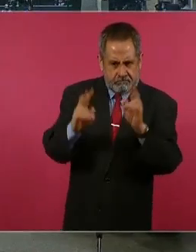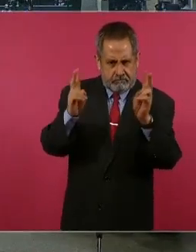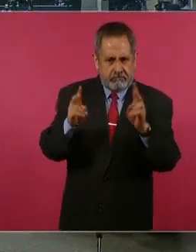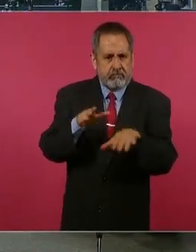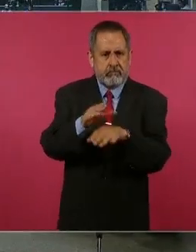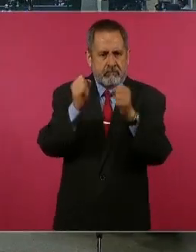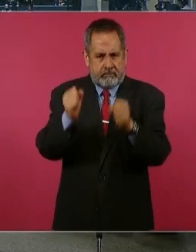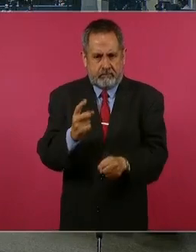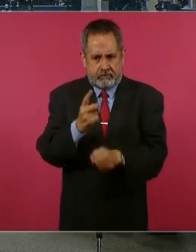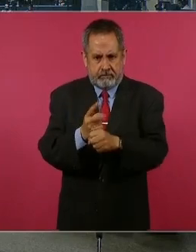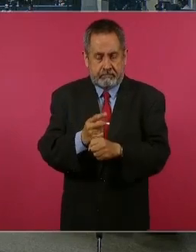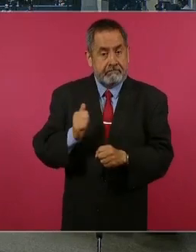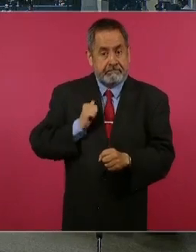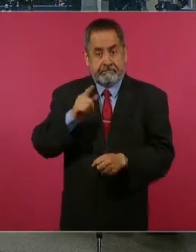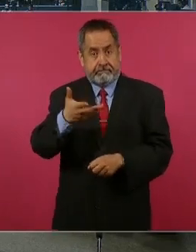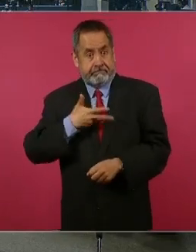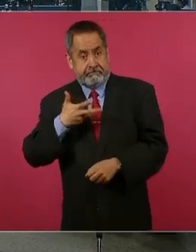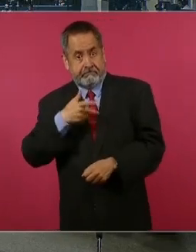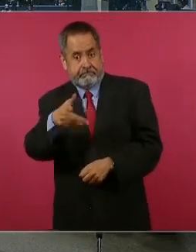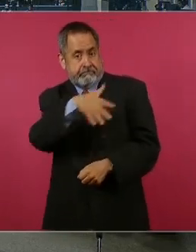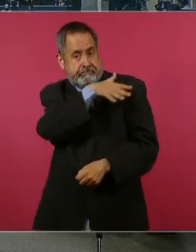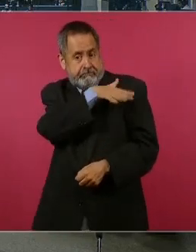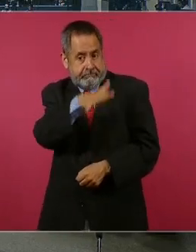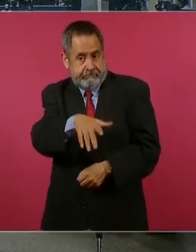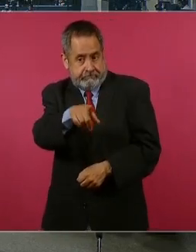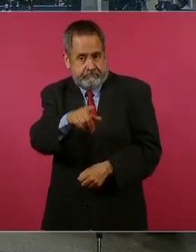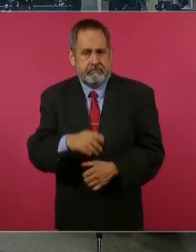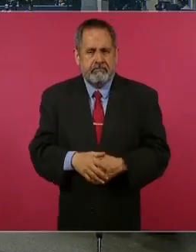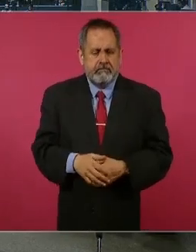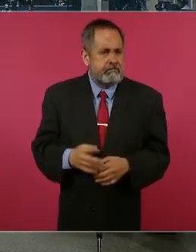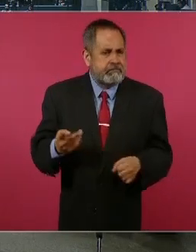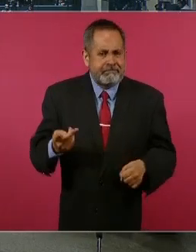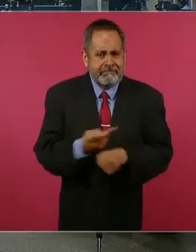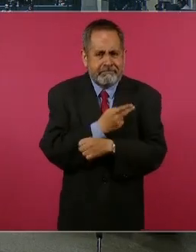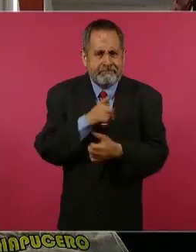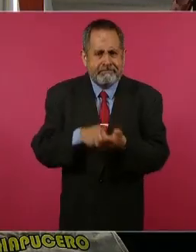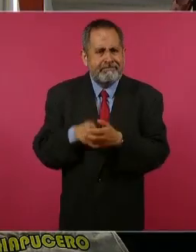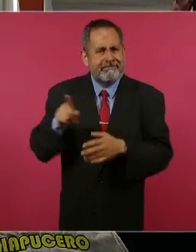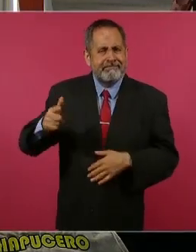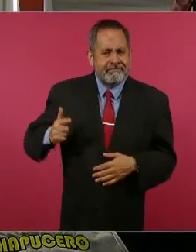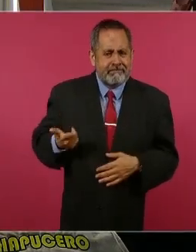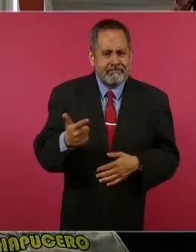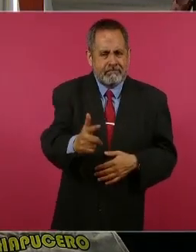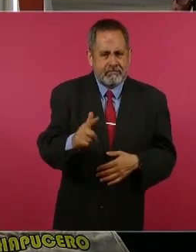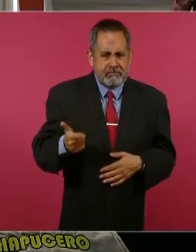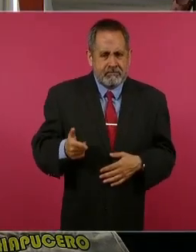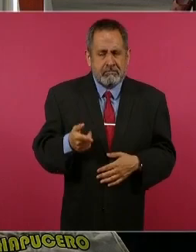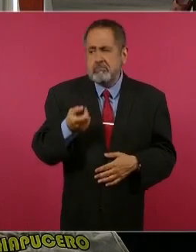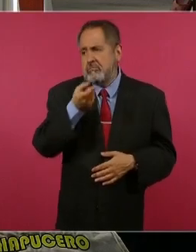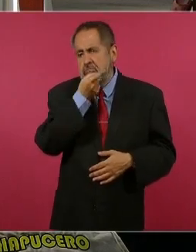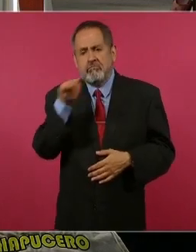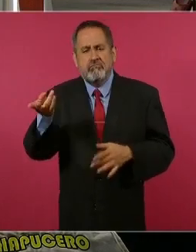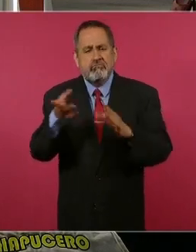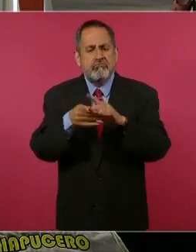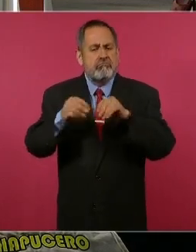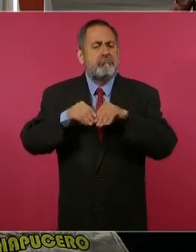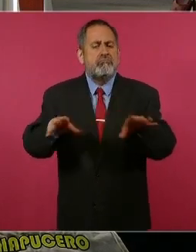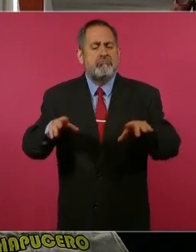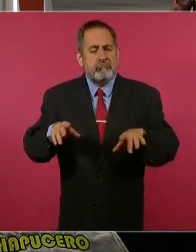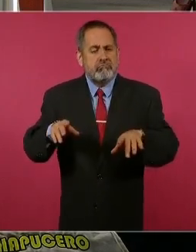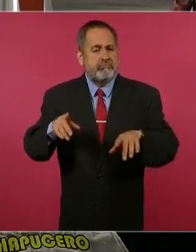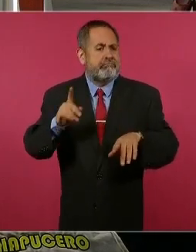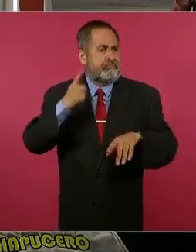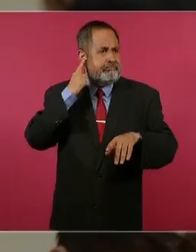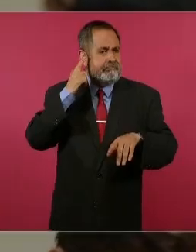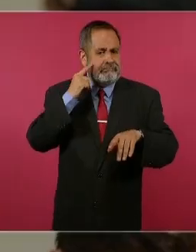aprovechando que está aquí el comandante de la Guardia Nacional, que nos puedan hacer la aclaración de qué fue lo que sucedió en Guanajuato cuando se reporta que, lo que se